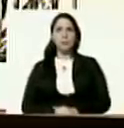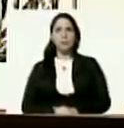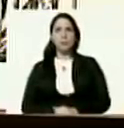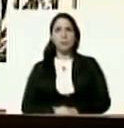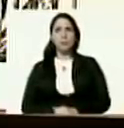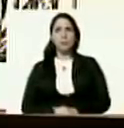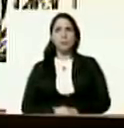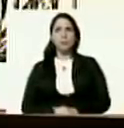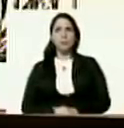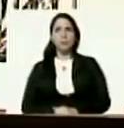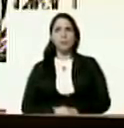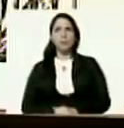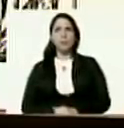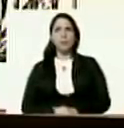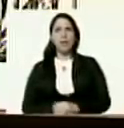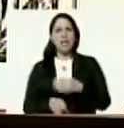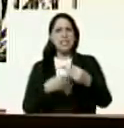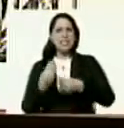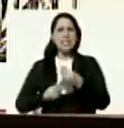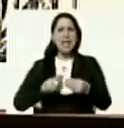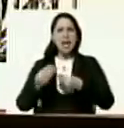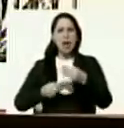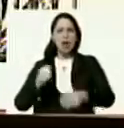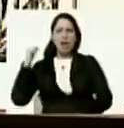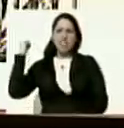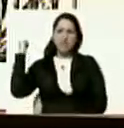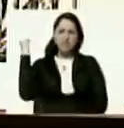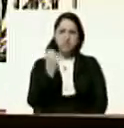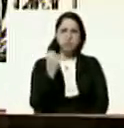Que le clavaron un puñal al pueblo.